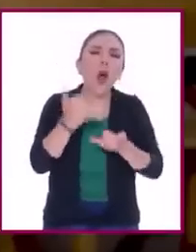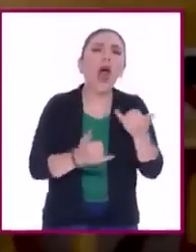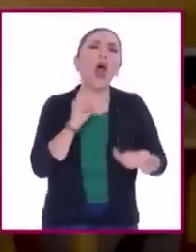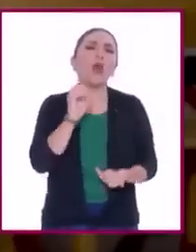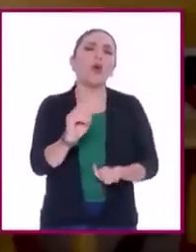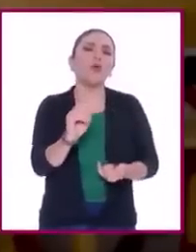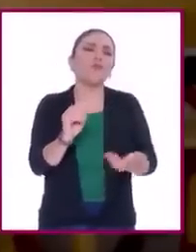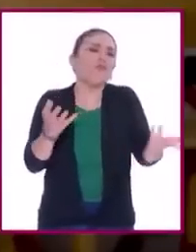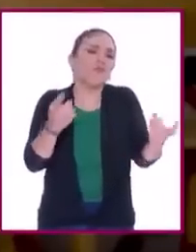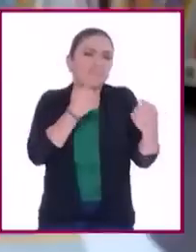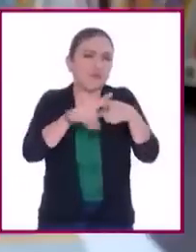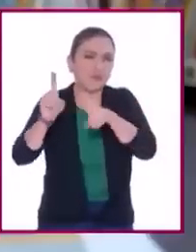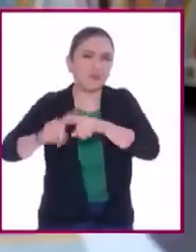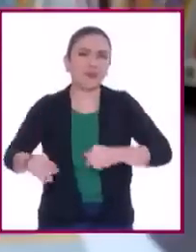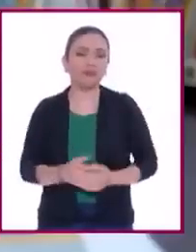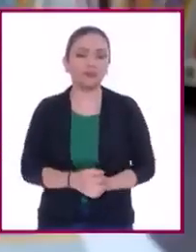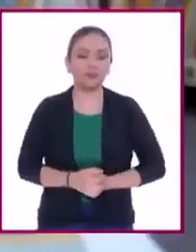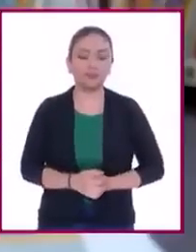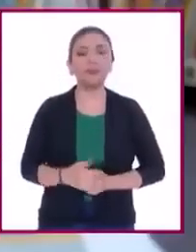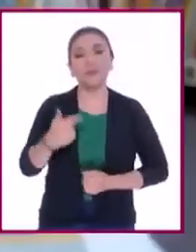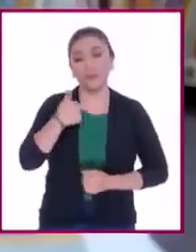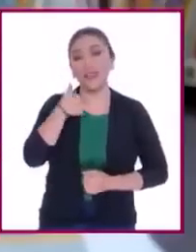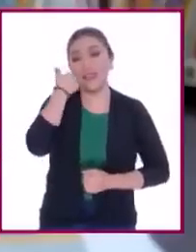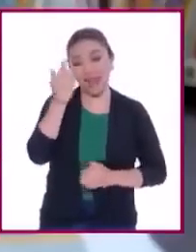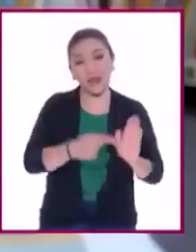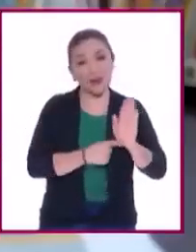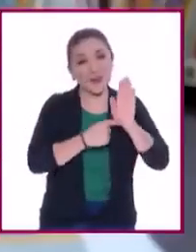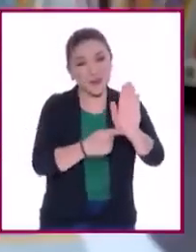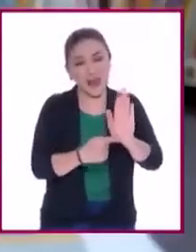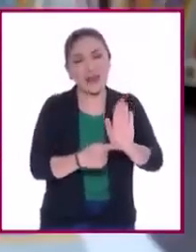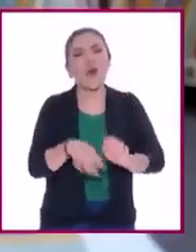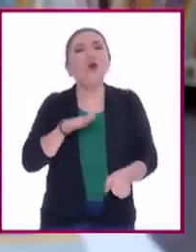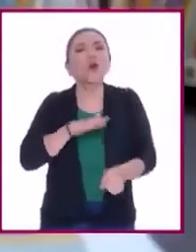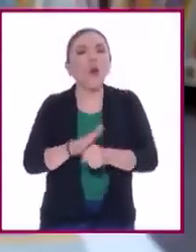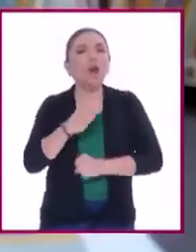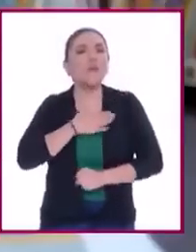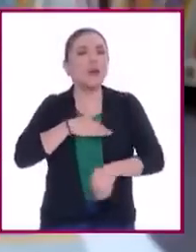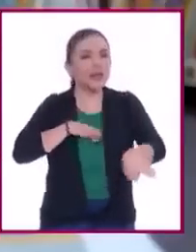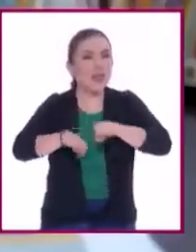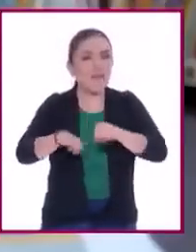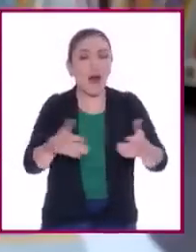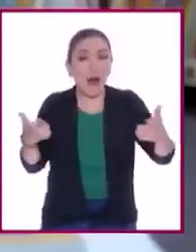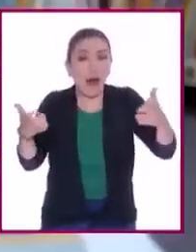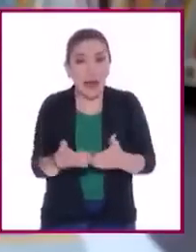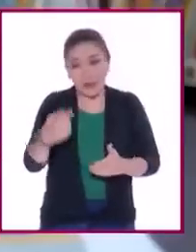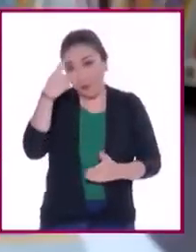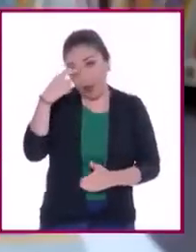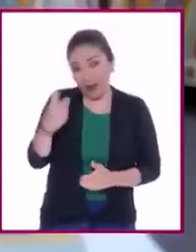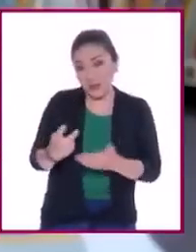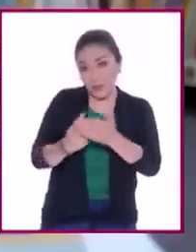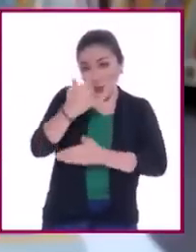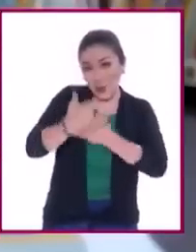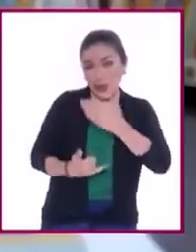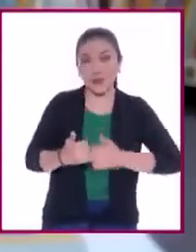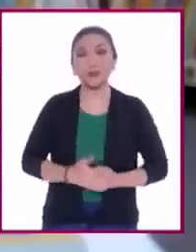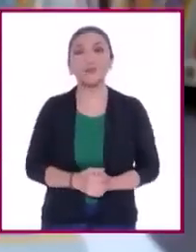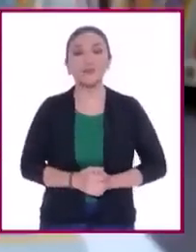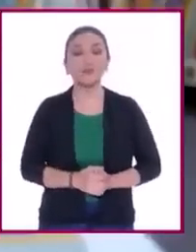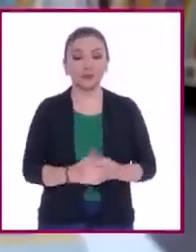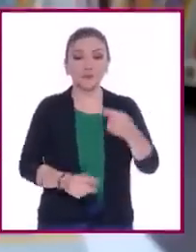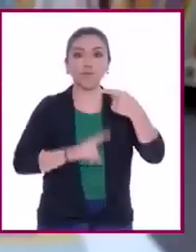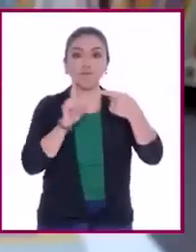estar como interactuando Bueno me gustaría compartir con ustedes algunos trabajos que yo realicé para este proyecto